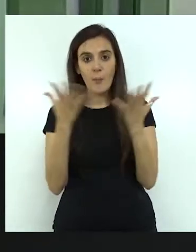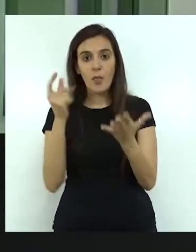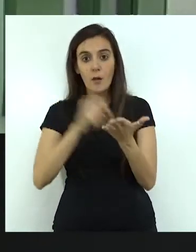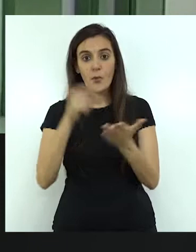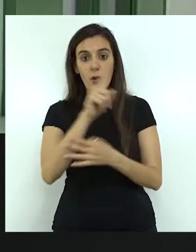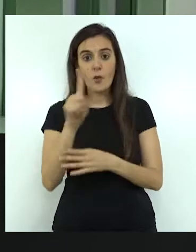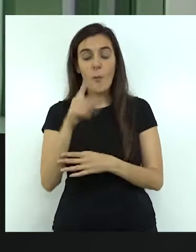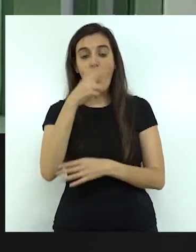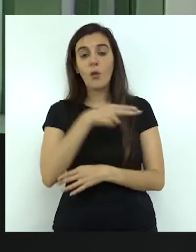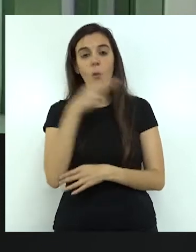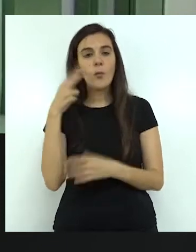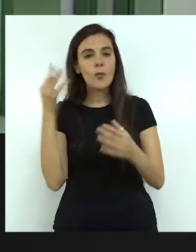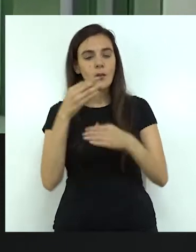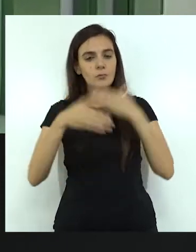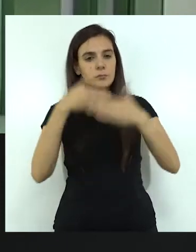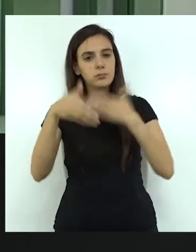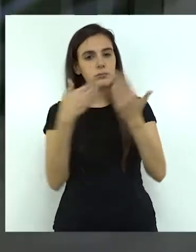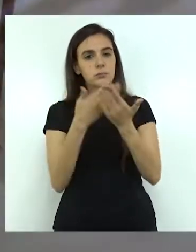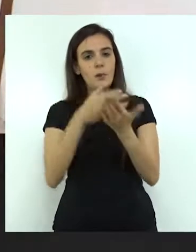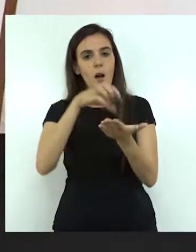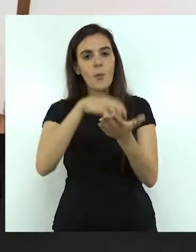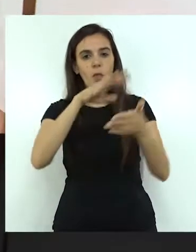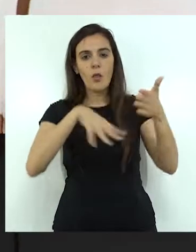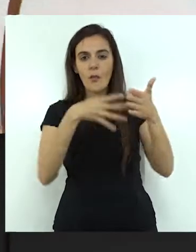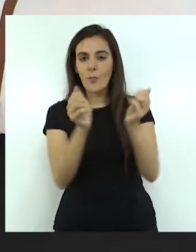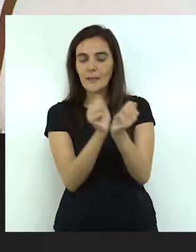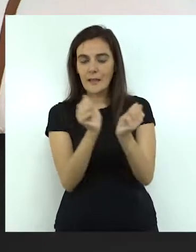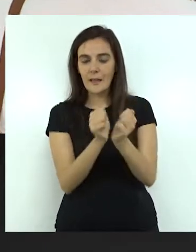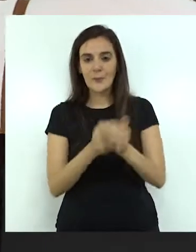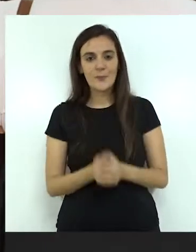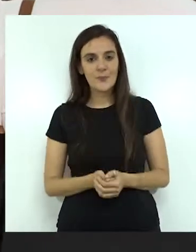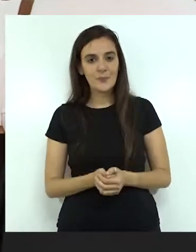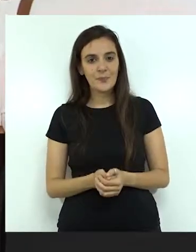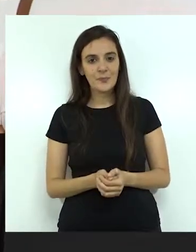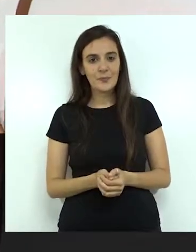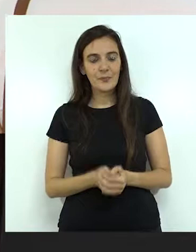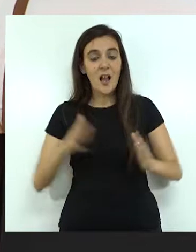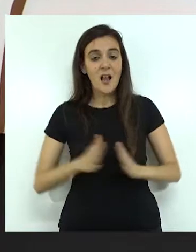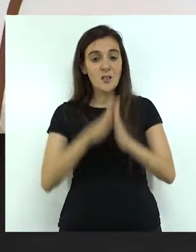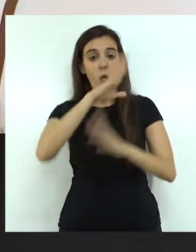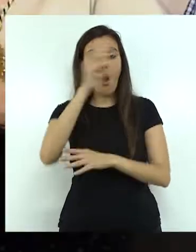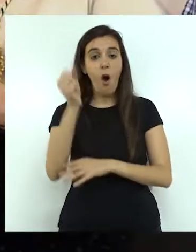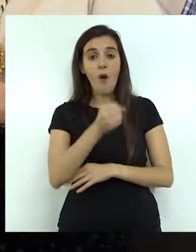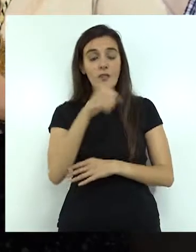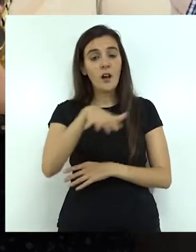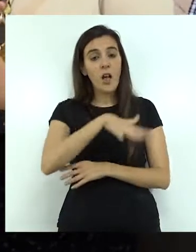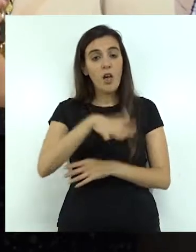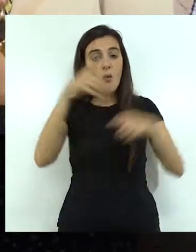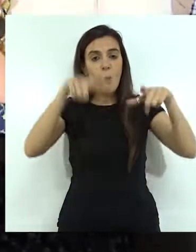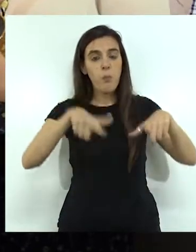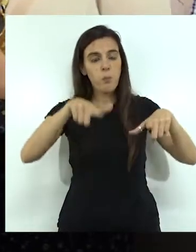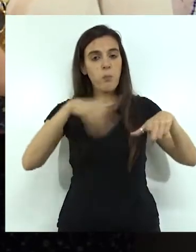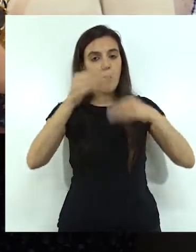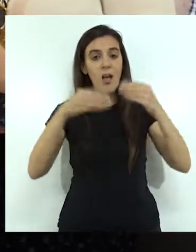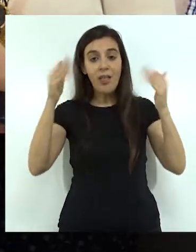las peticiones a instituciones penitenciarias el santuario de áfrica ha sido el escenario en que se ha llevado a cabo la despedida a la